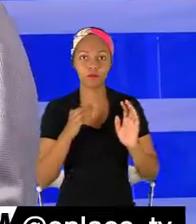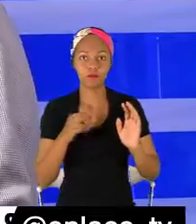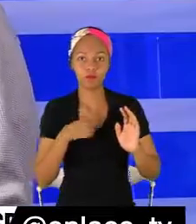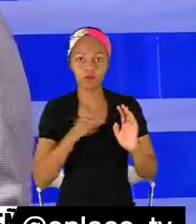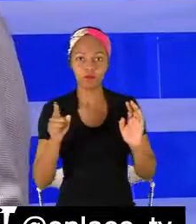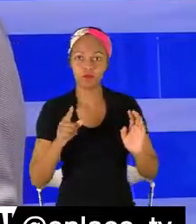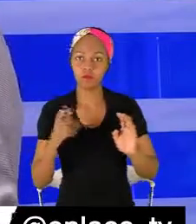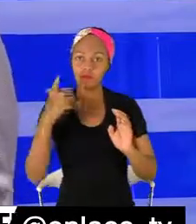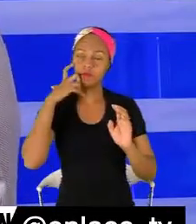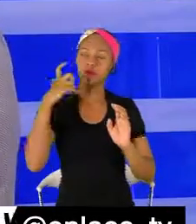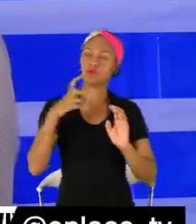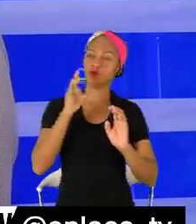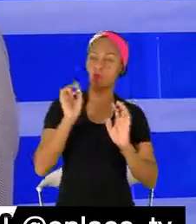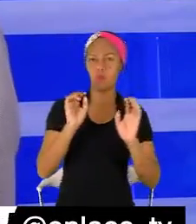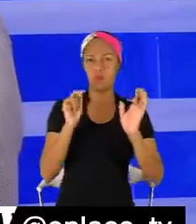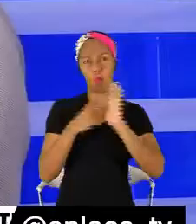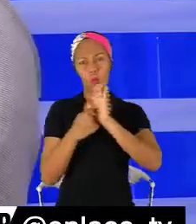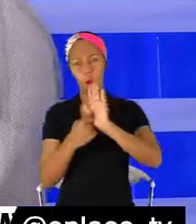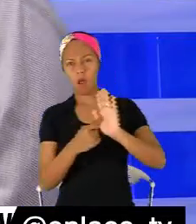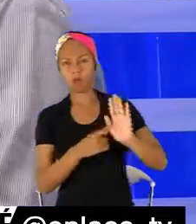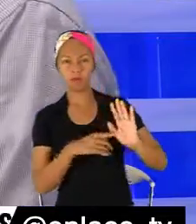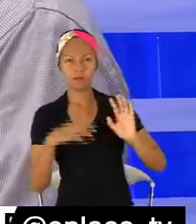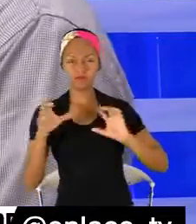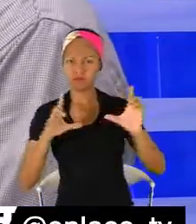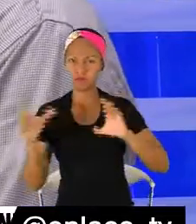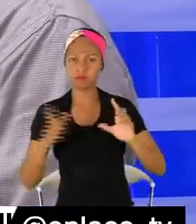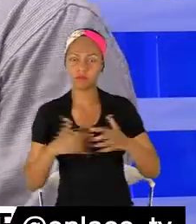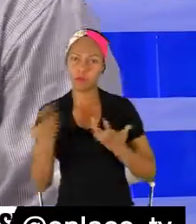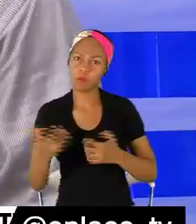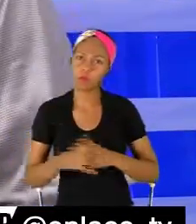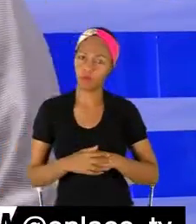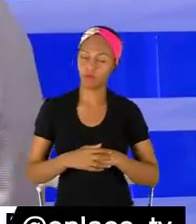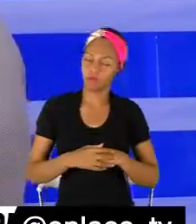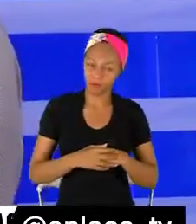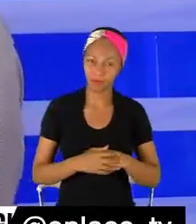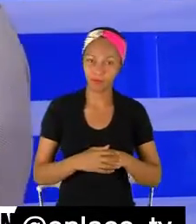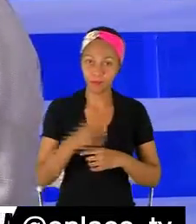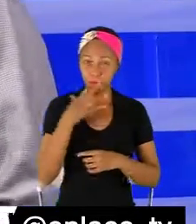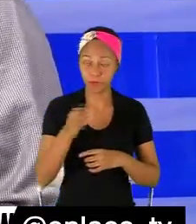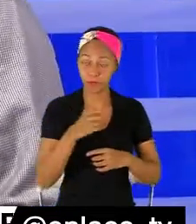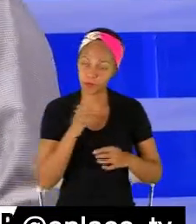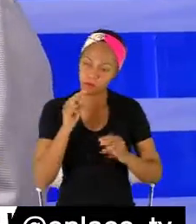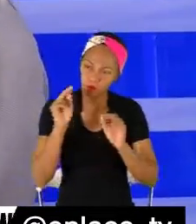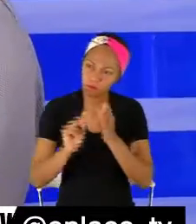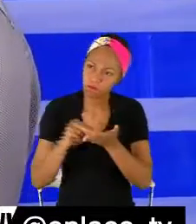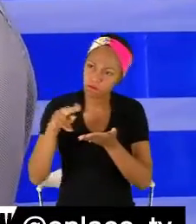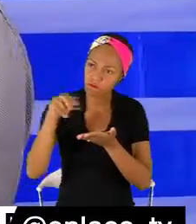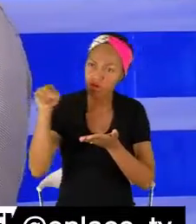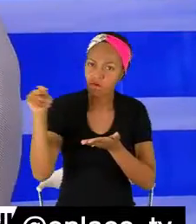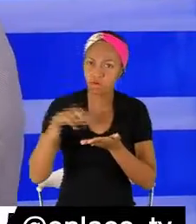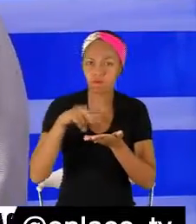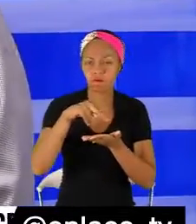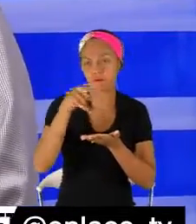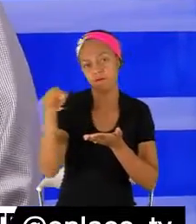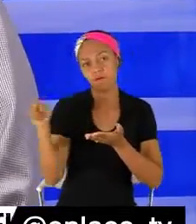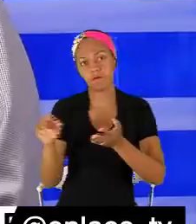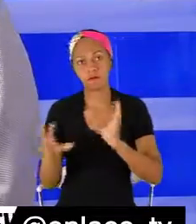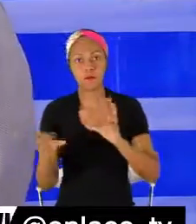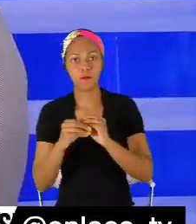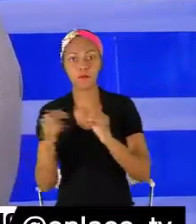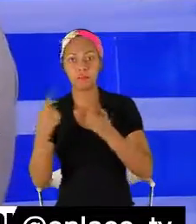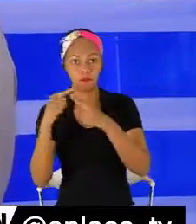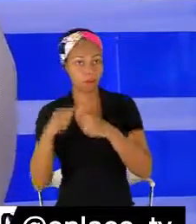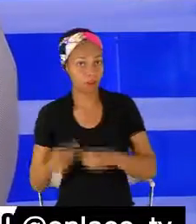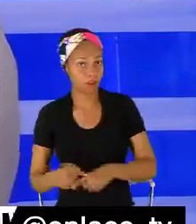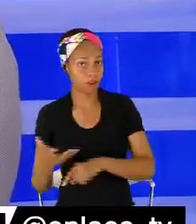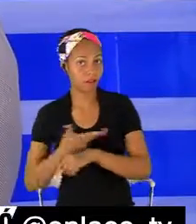montaje en expresionismo e impresionismo. Además de 3 ensambles y 4 diseños